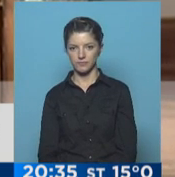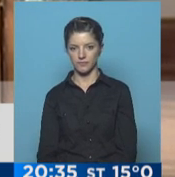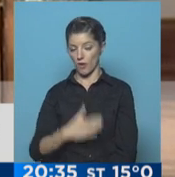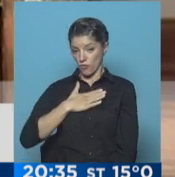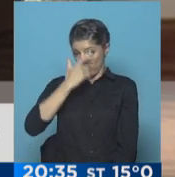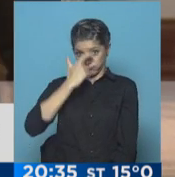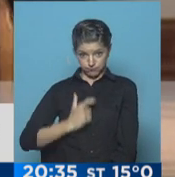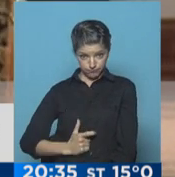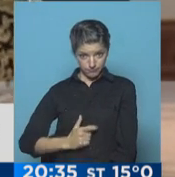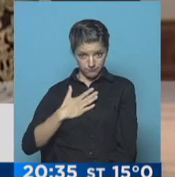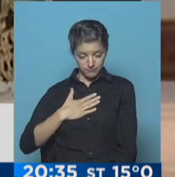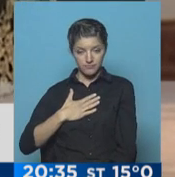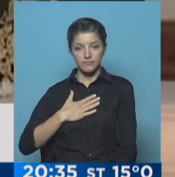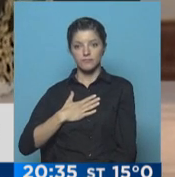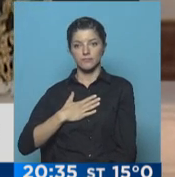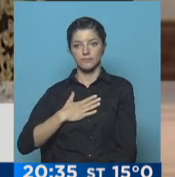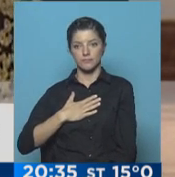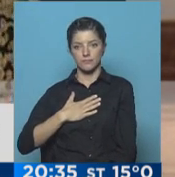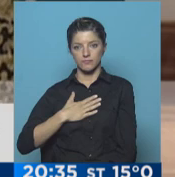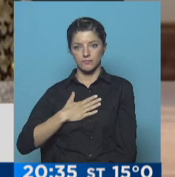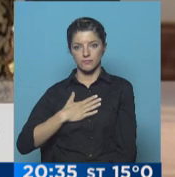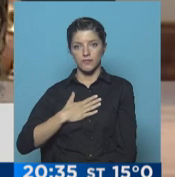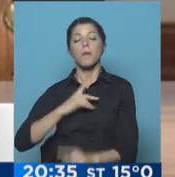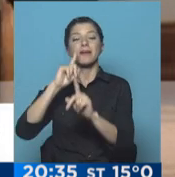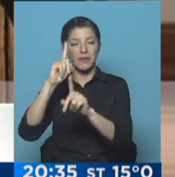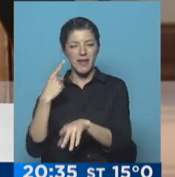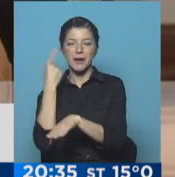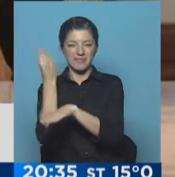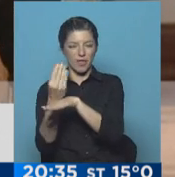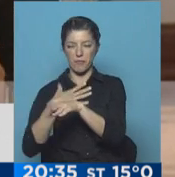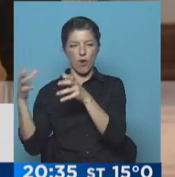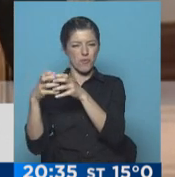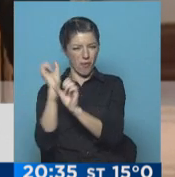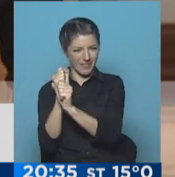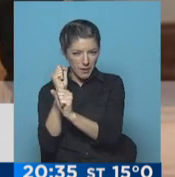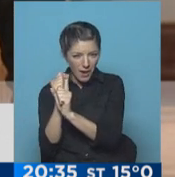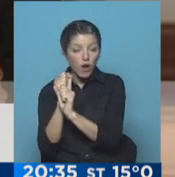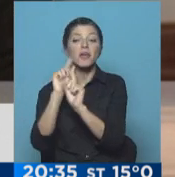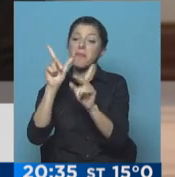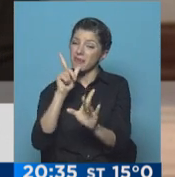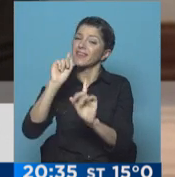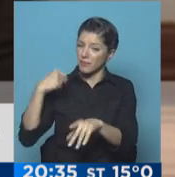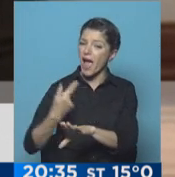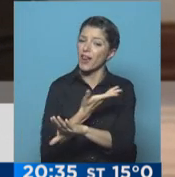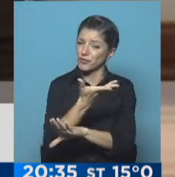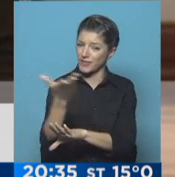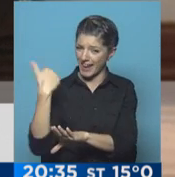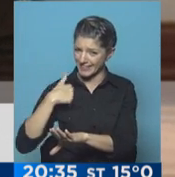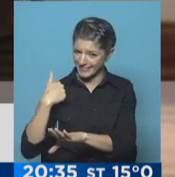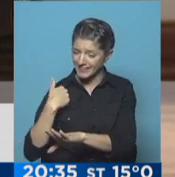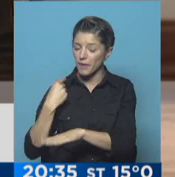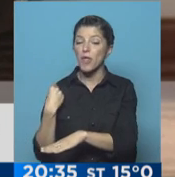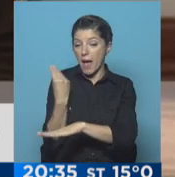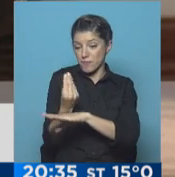en nombre propio, en nombre también de todo mi gobierno y creo que también de buena parte de la sociedad argentina, darles